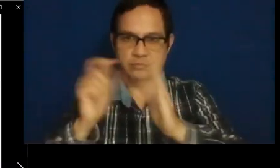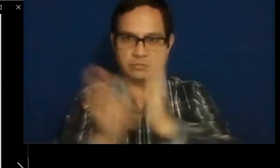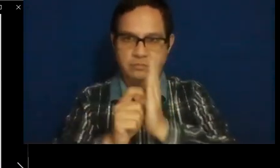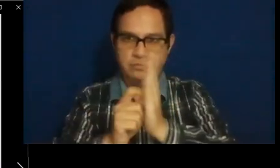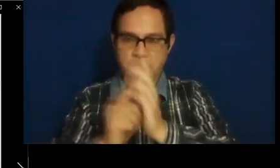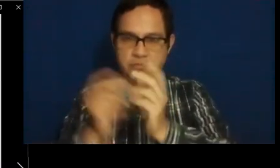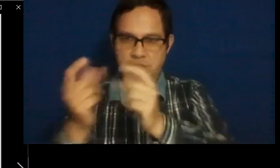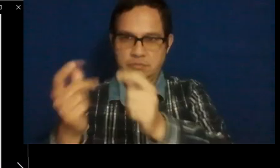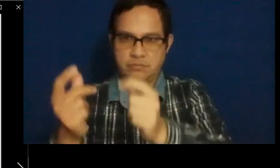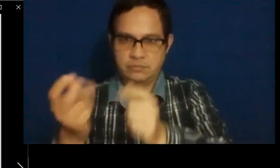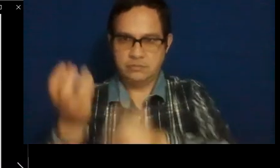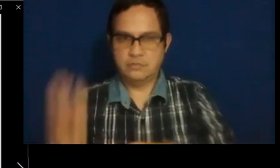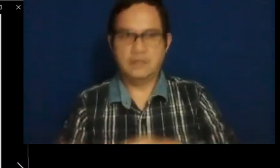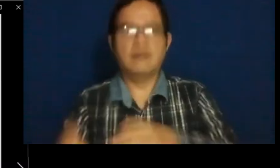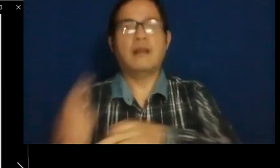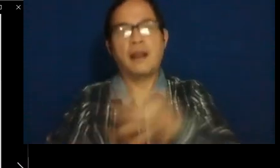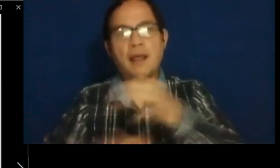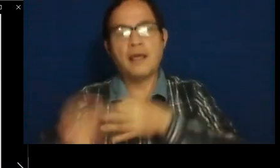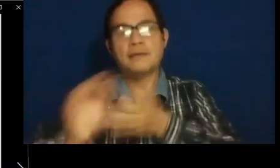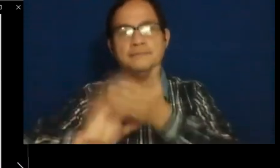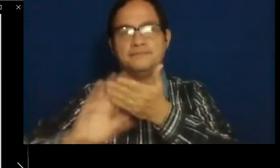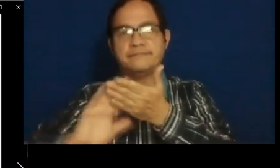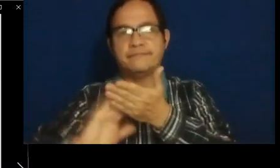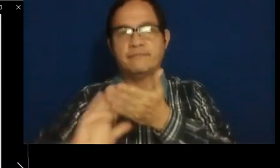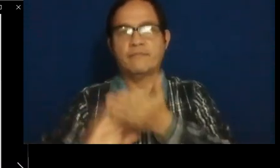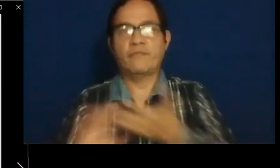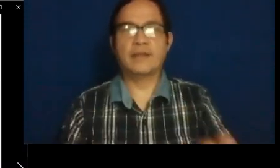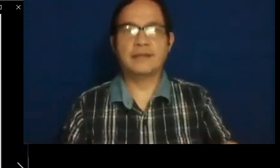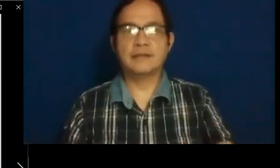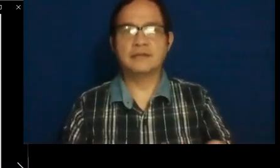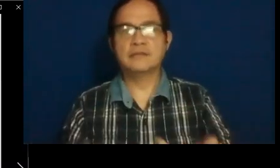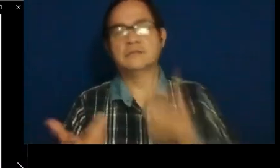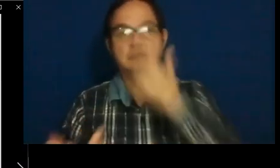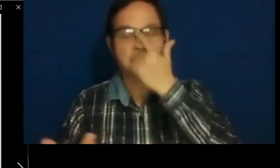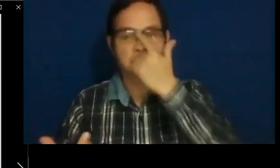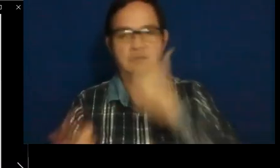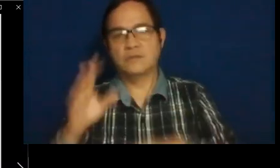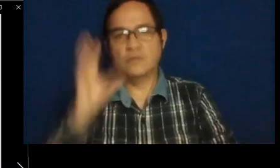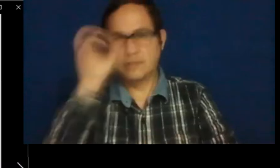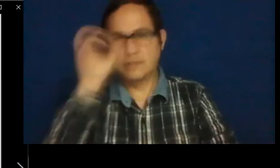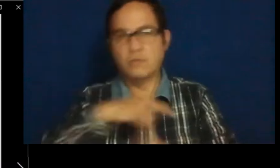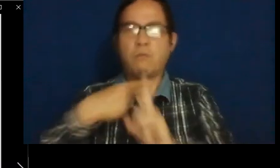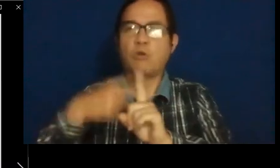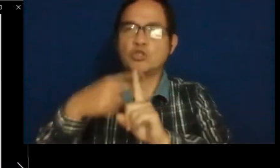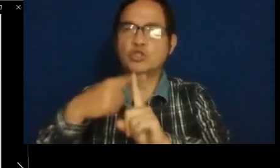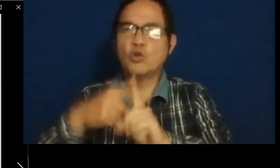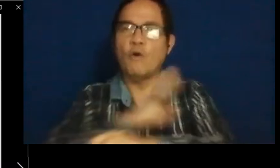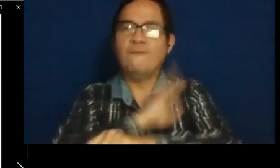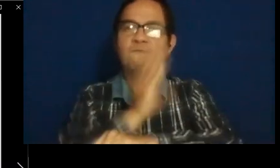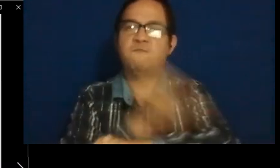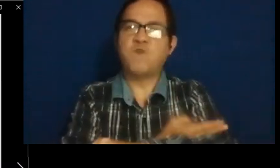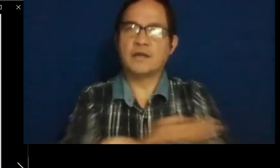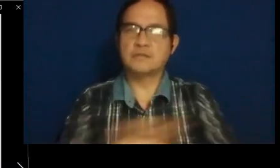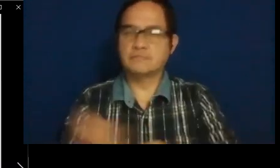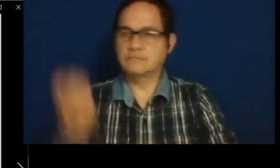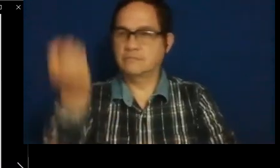desplazando. Y empiezo a hacer los reemplazos. Como les decía en el criterio, voy a tomar como positiva las fuerzas que van en el sentido